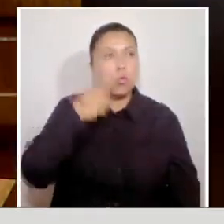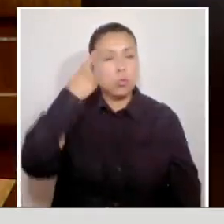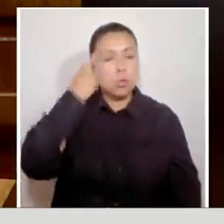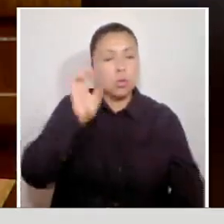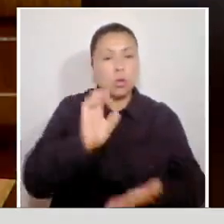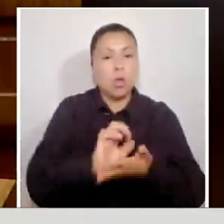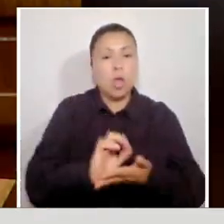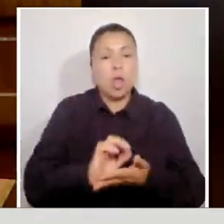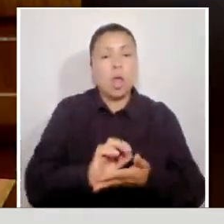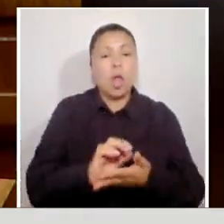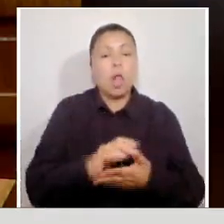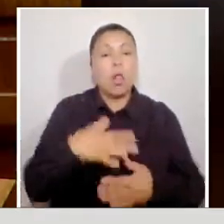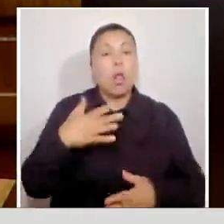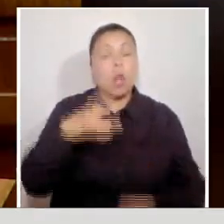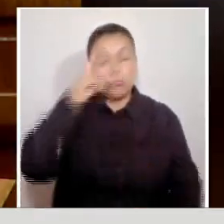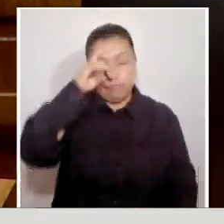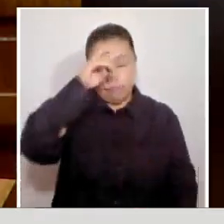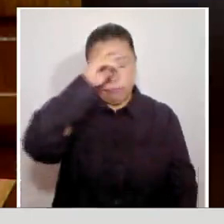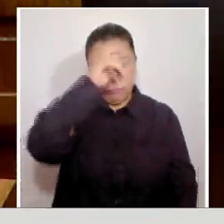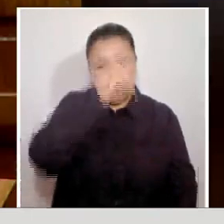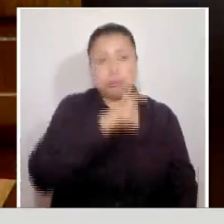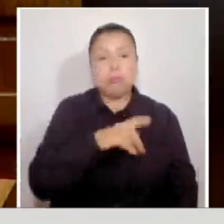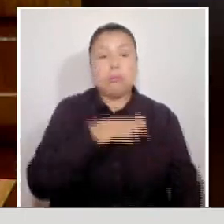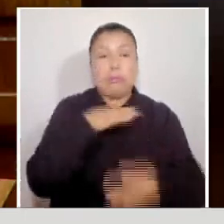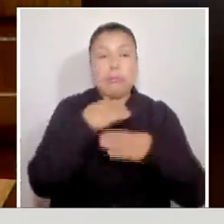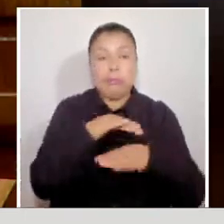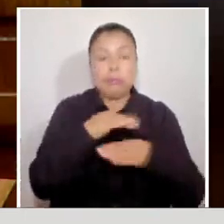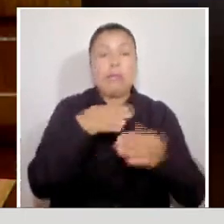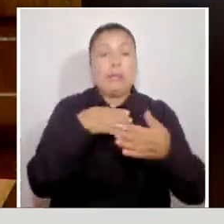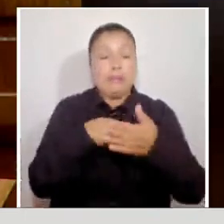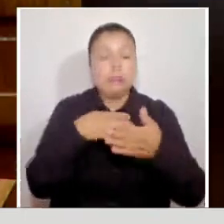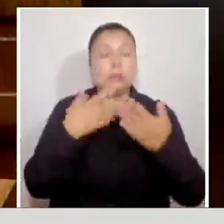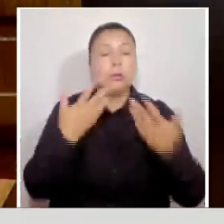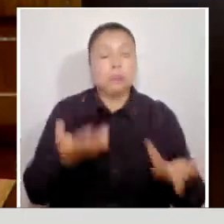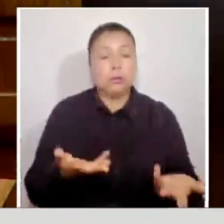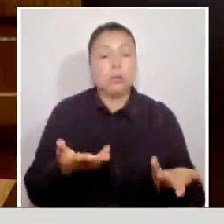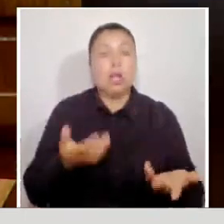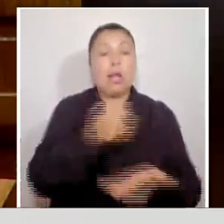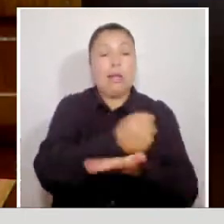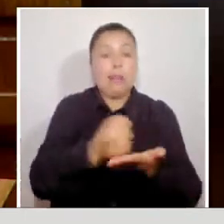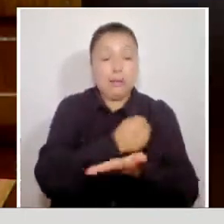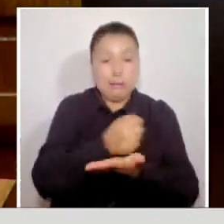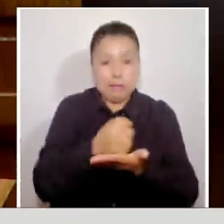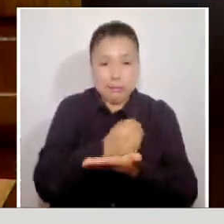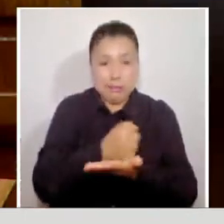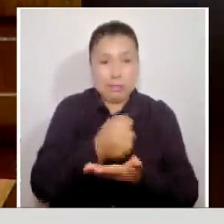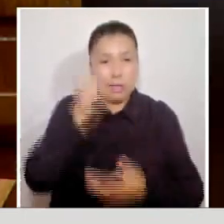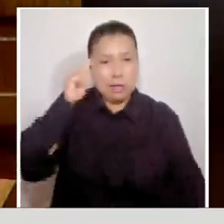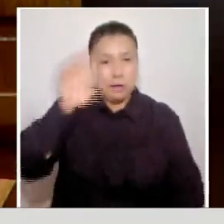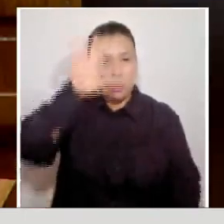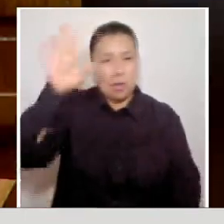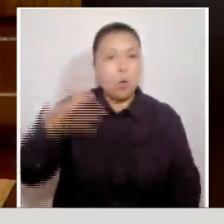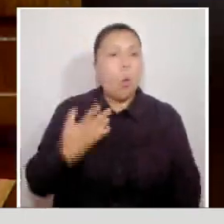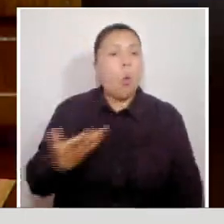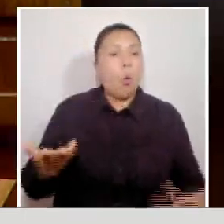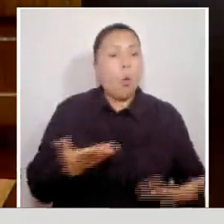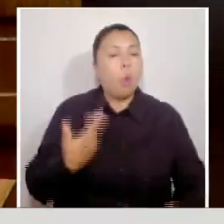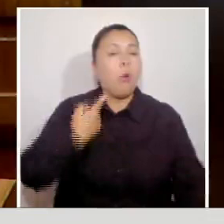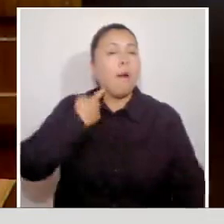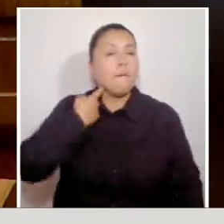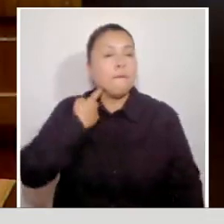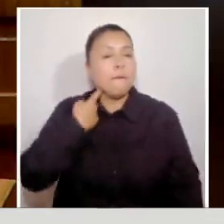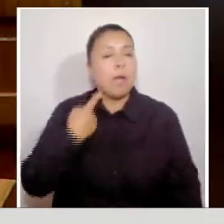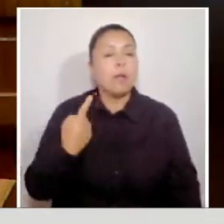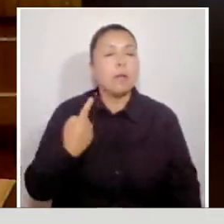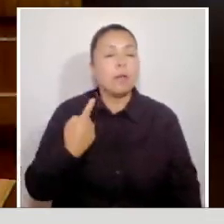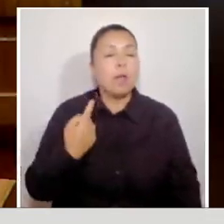sumamente complejo y limitante en lo relativo a la realización de trámites imaginémonos Cómo esto afecta a las personas que tienen algún tipo o